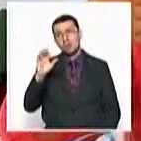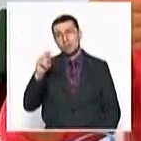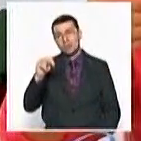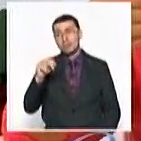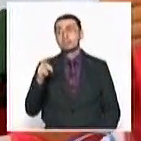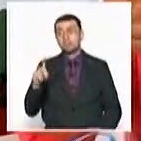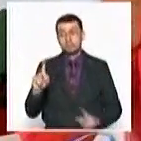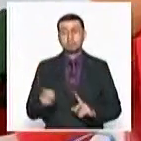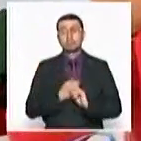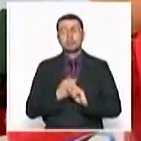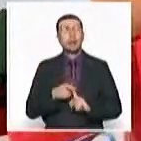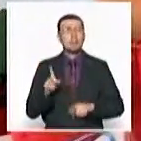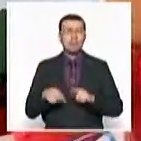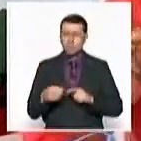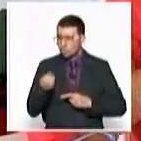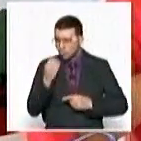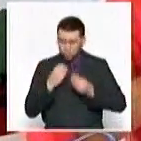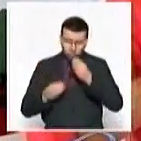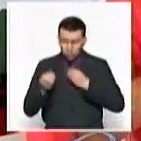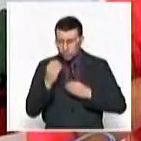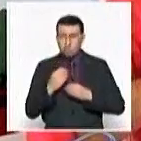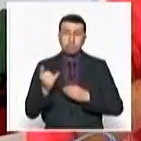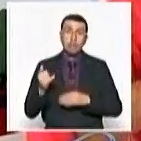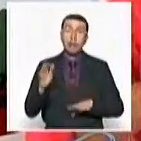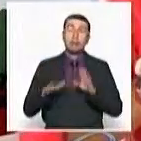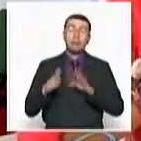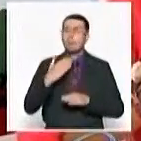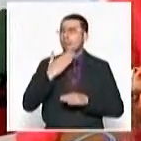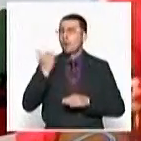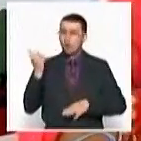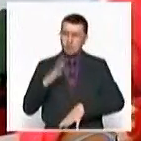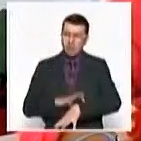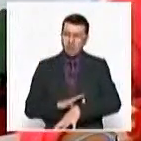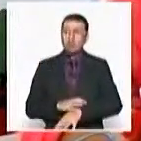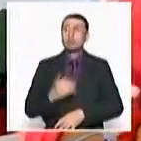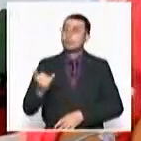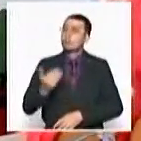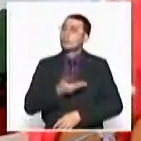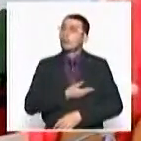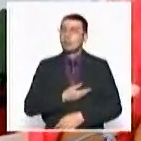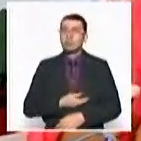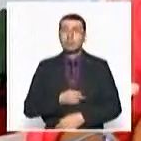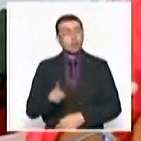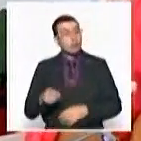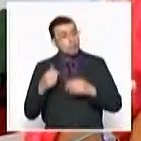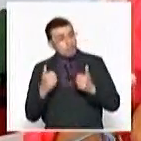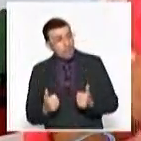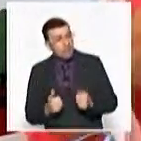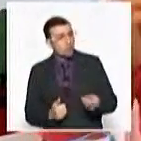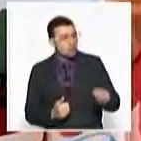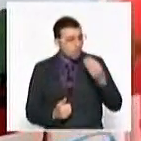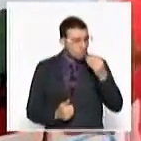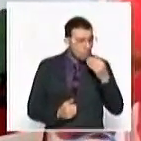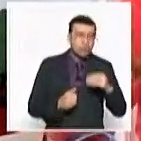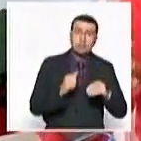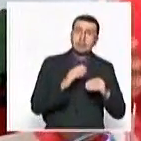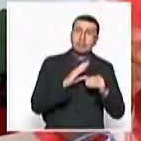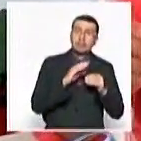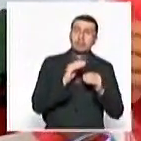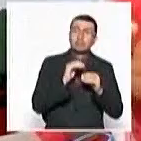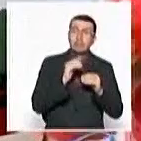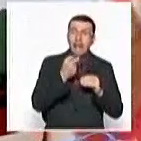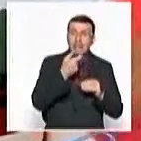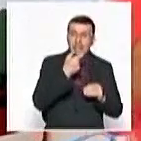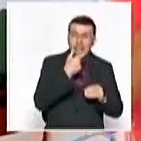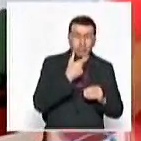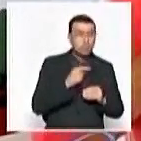con la alimentación. Es más, muchas veces el mejor médico es la mamá. Estaba tan bien y se comió estas galletas, se comió este pan, se comió